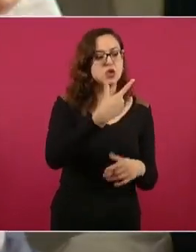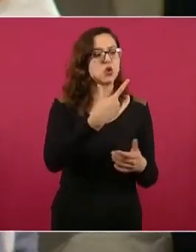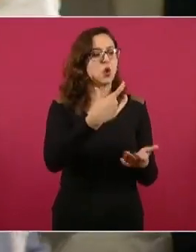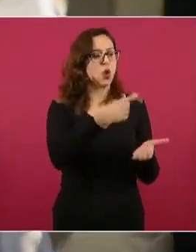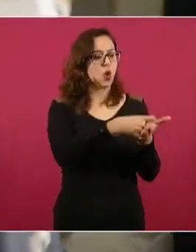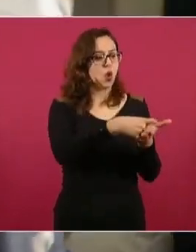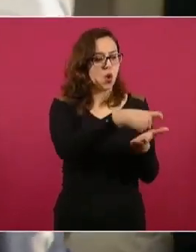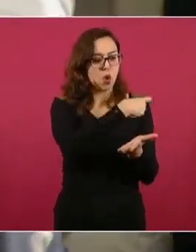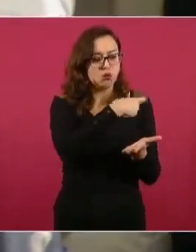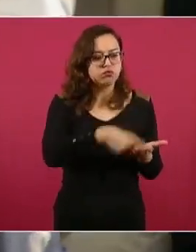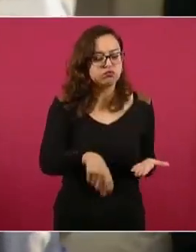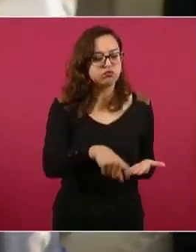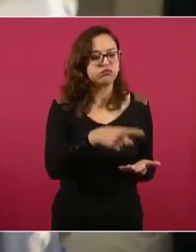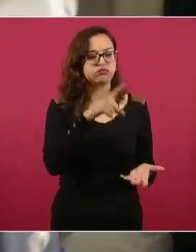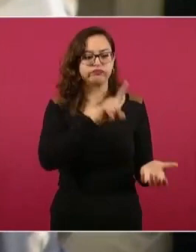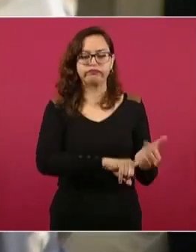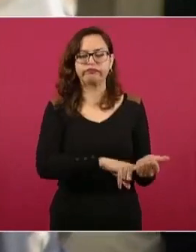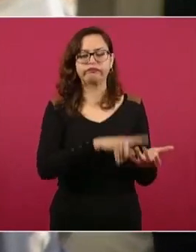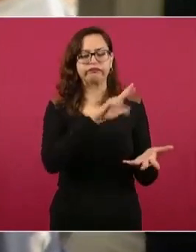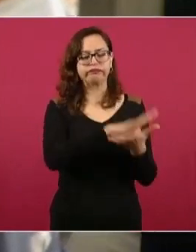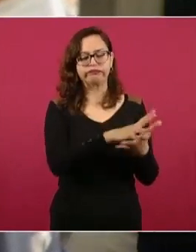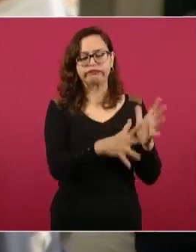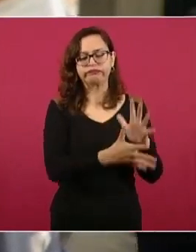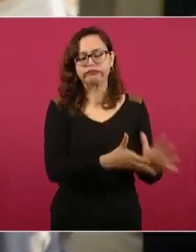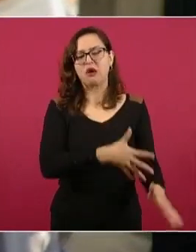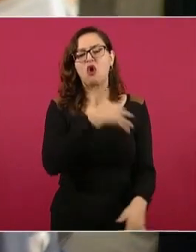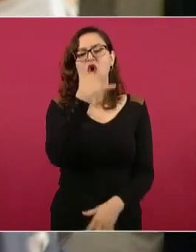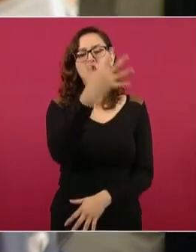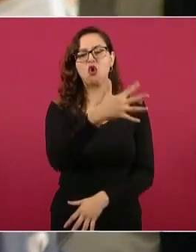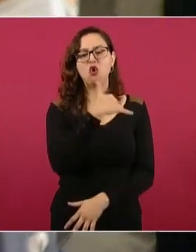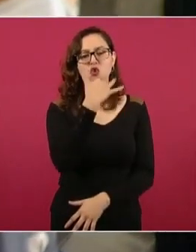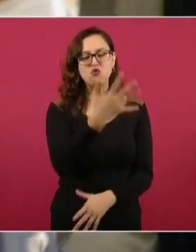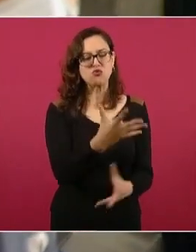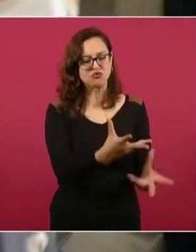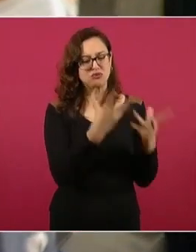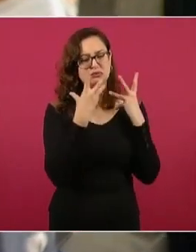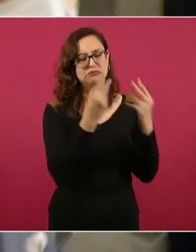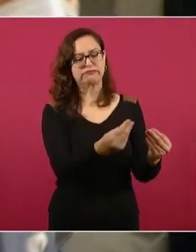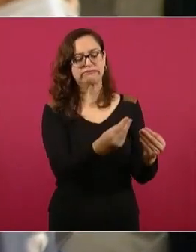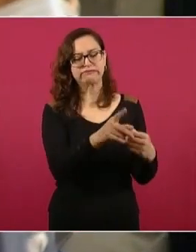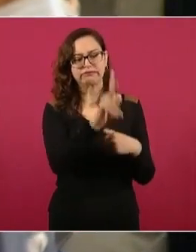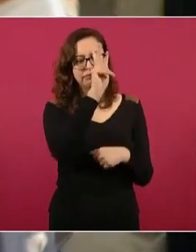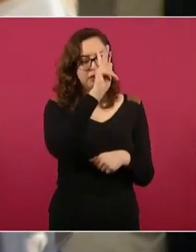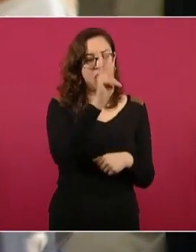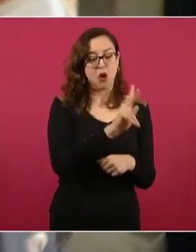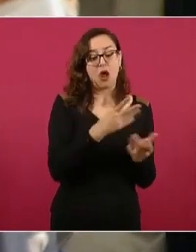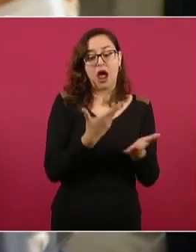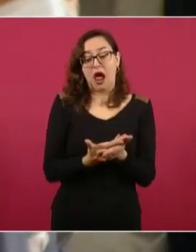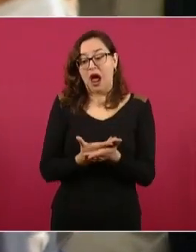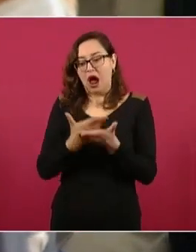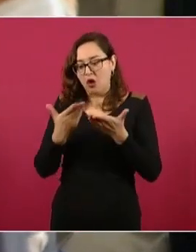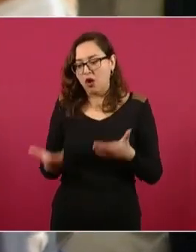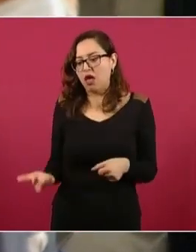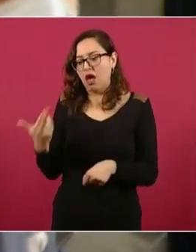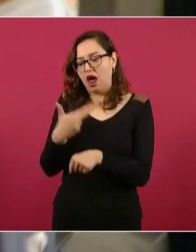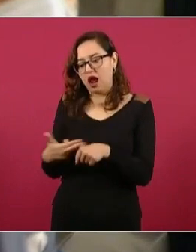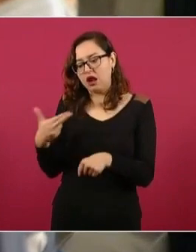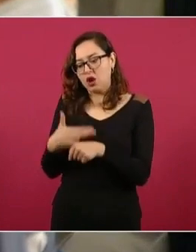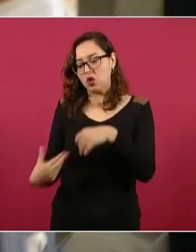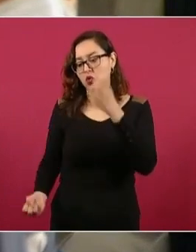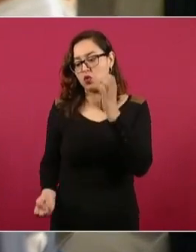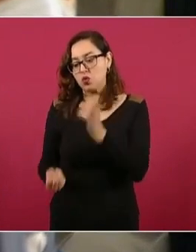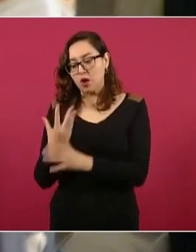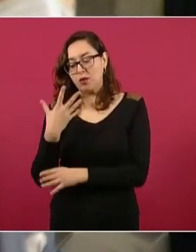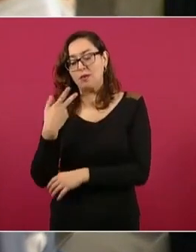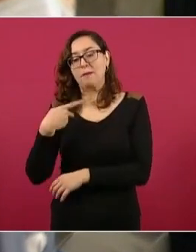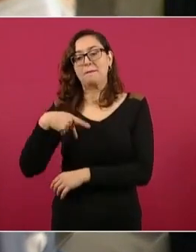muy complejo con prácticamente 32 diferentes secretarías de salud. Pero yo quisiera saber si nos